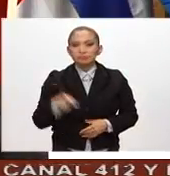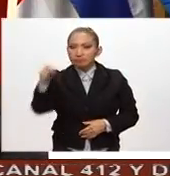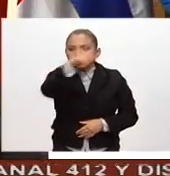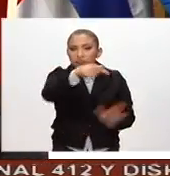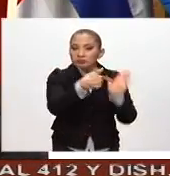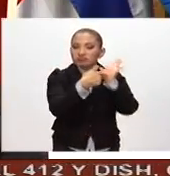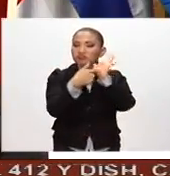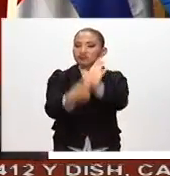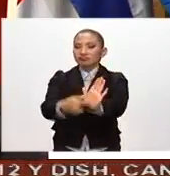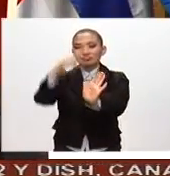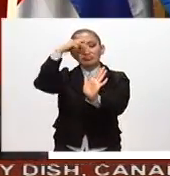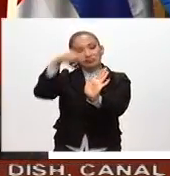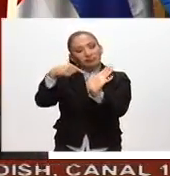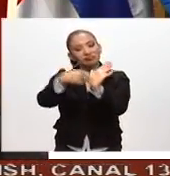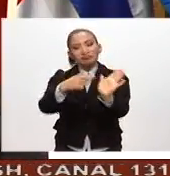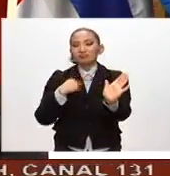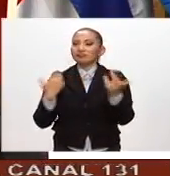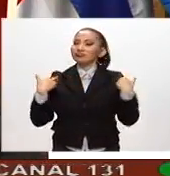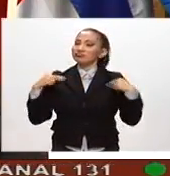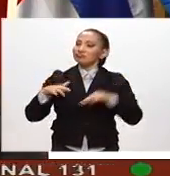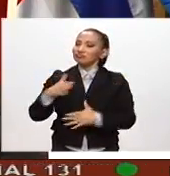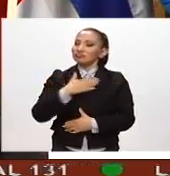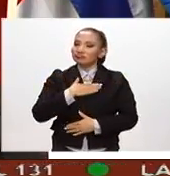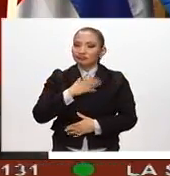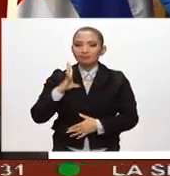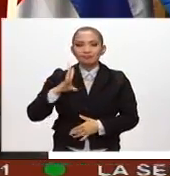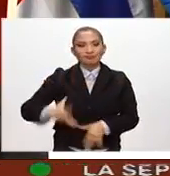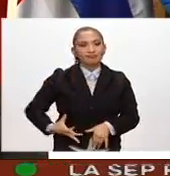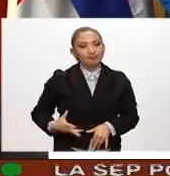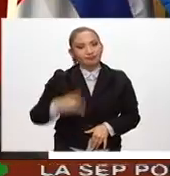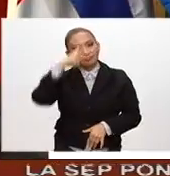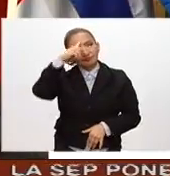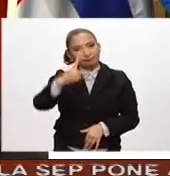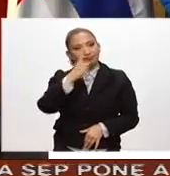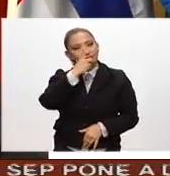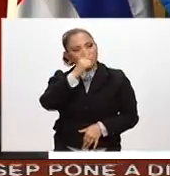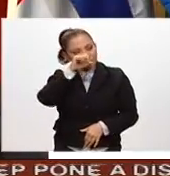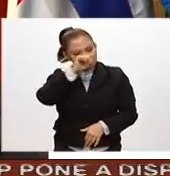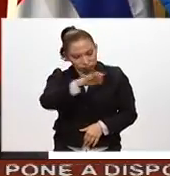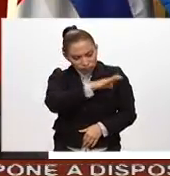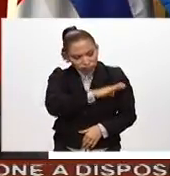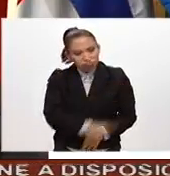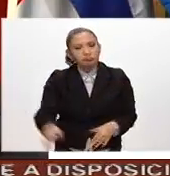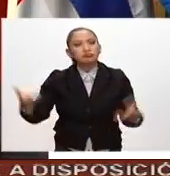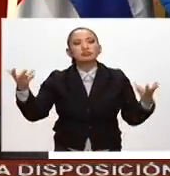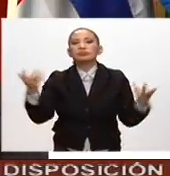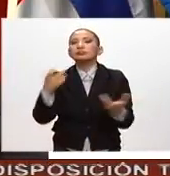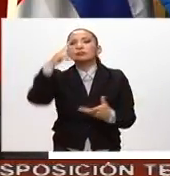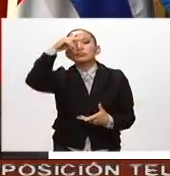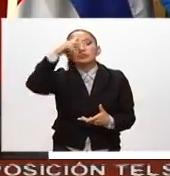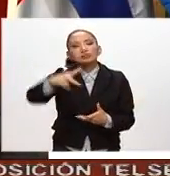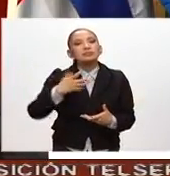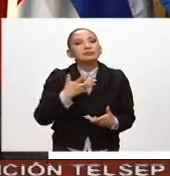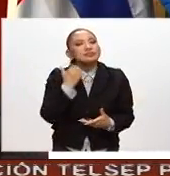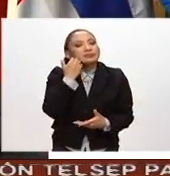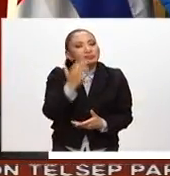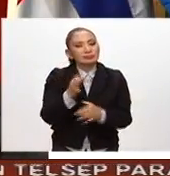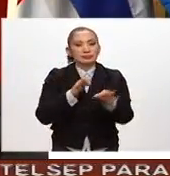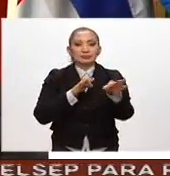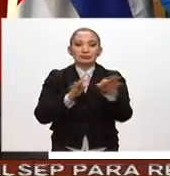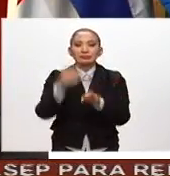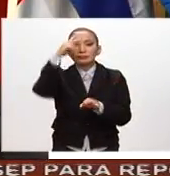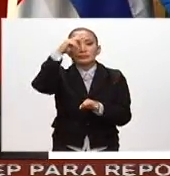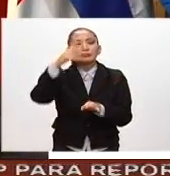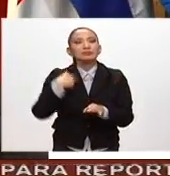Muestren ese México que ustedes representan, un México que dice que sí es posible, un México que quiere trabajar,